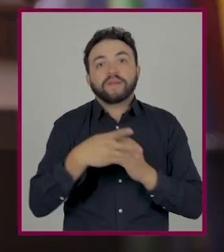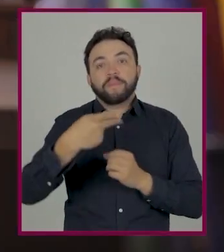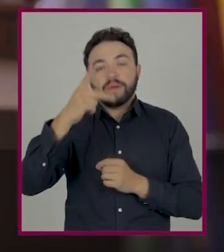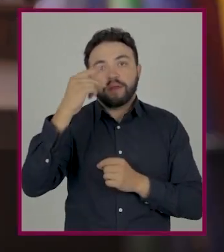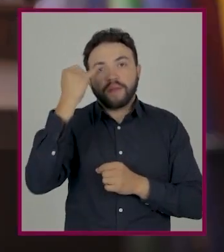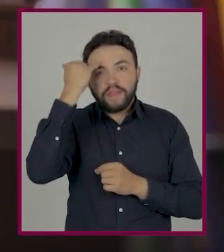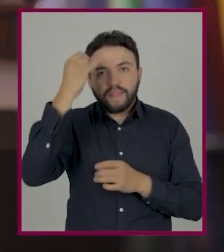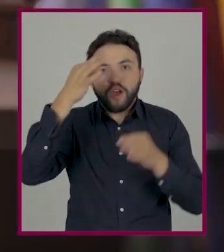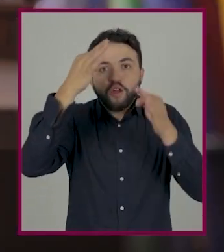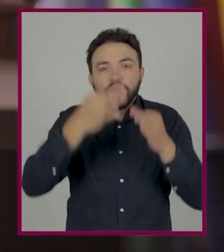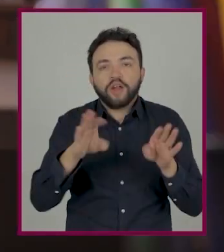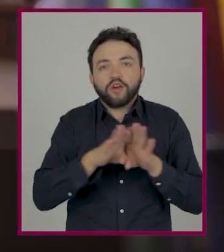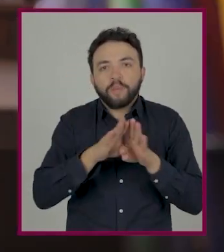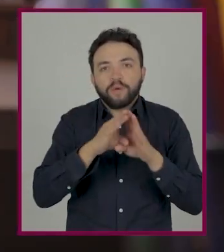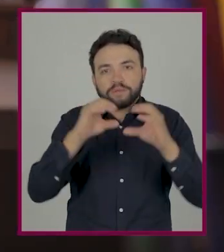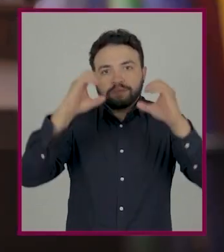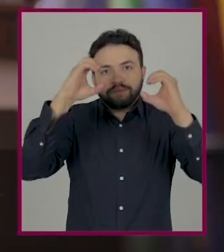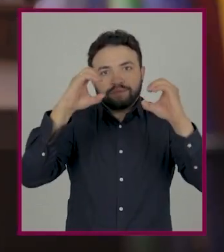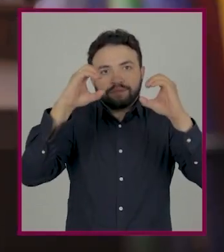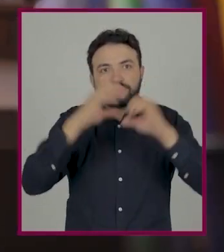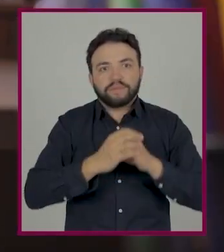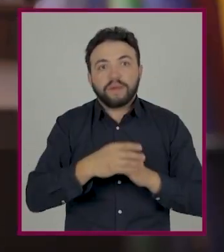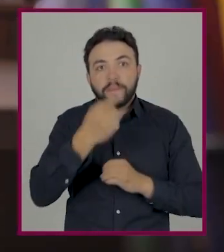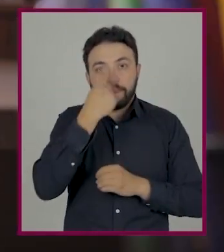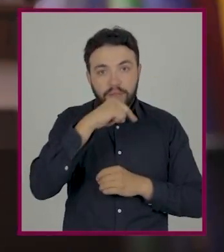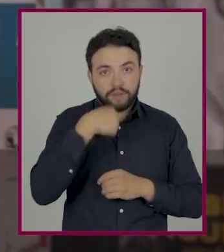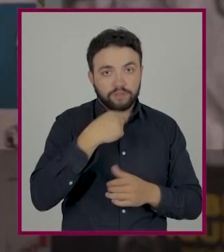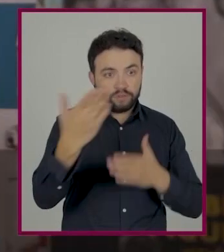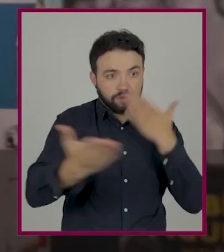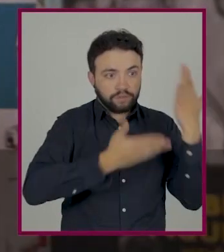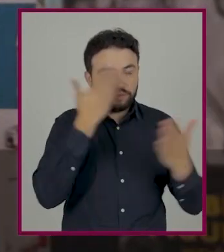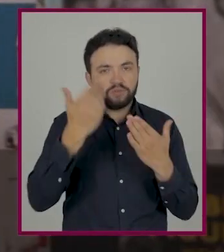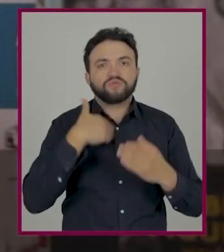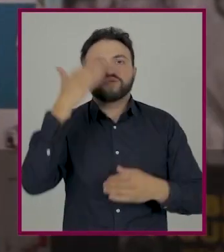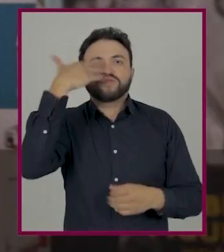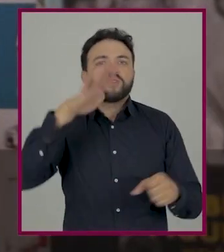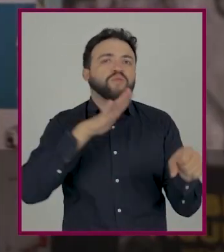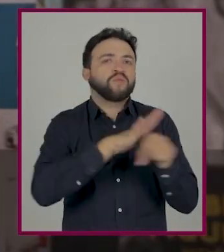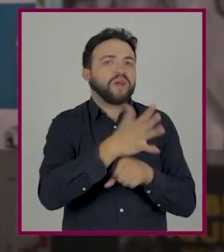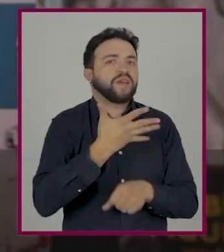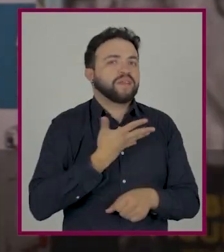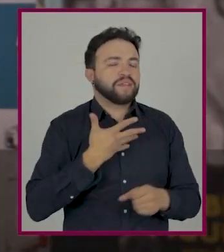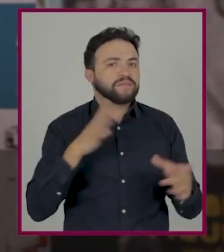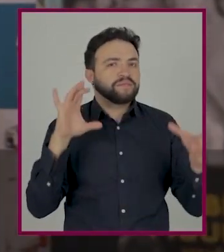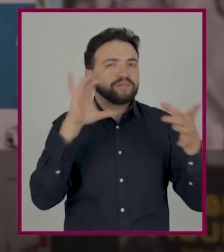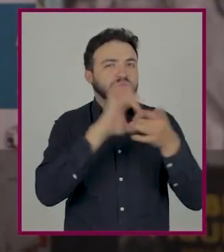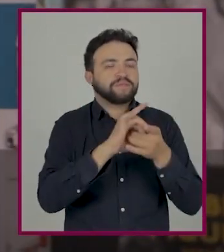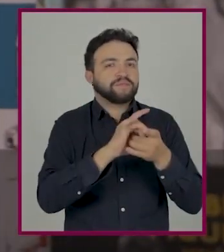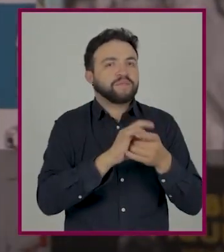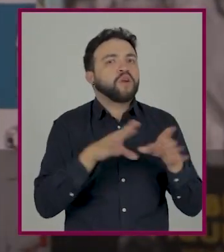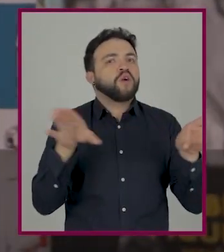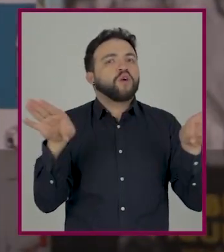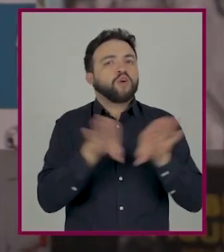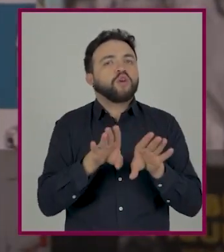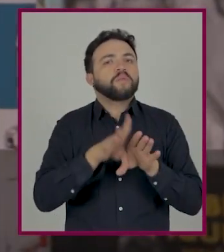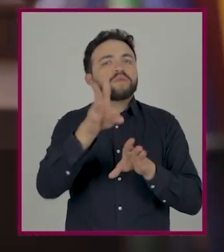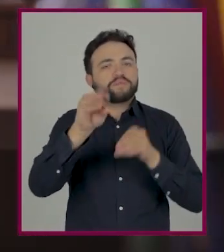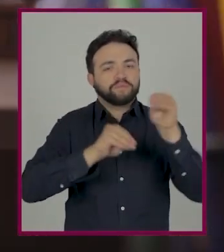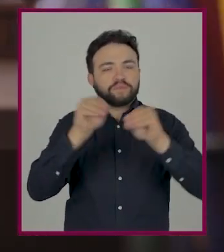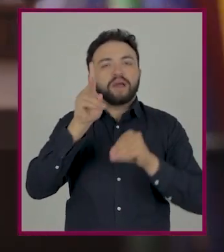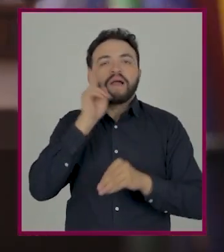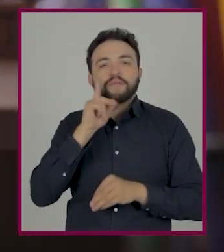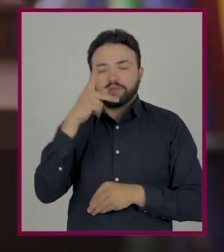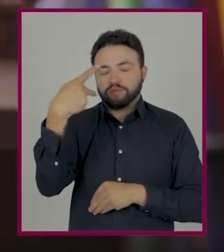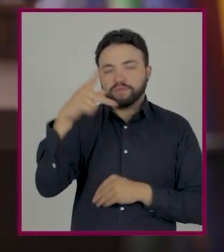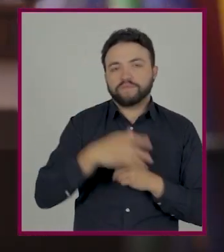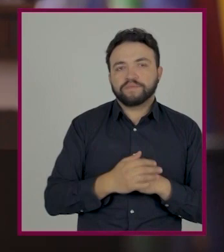encuentren, aunque en la idea original son círculos que se encuentran. Para lo que estoy estudiando, creo que sé qué podría ser lo que tienen en común.